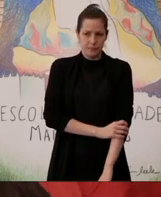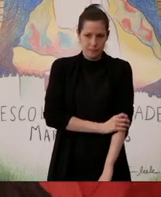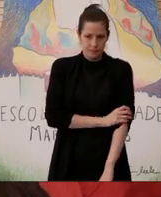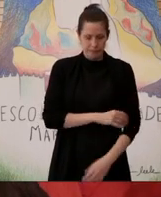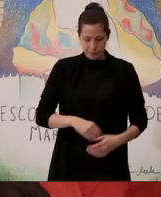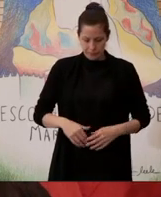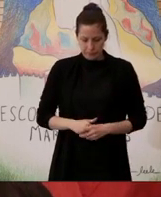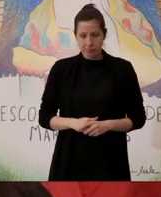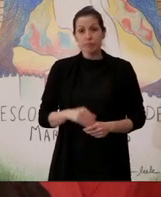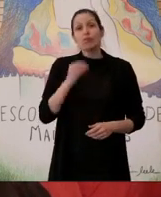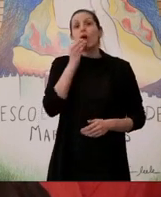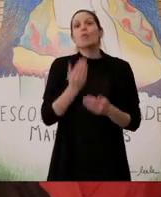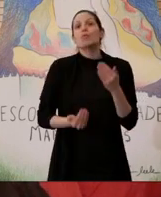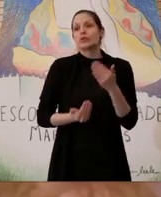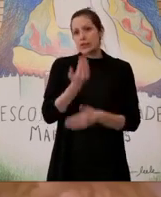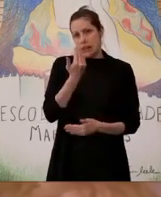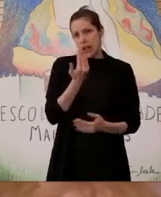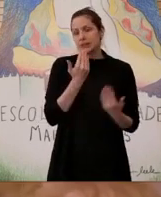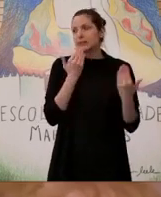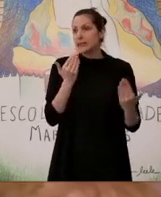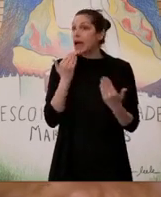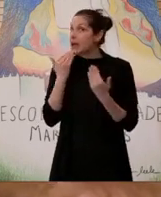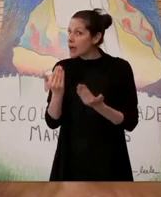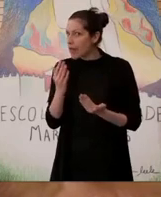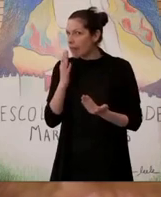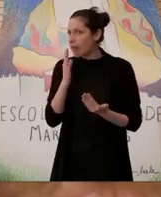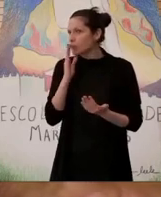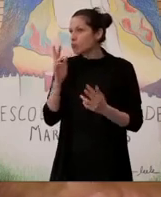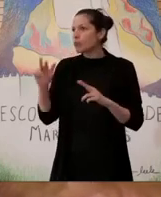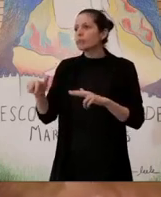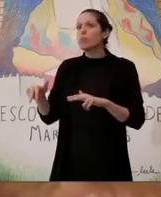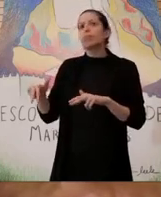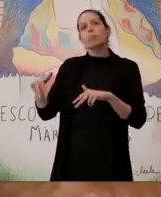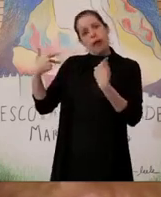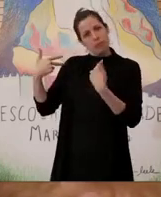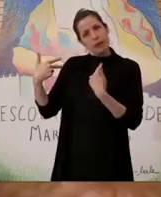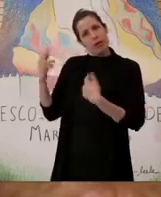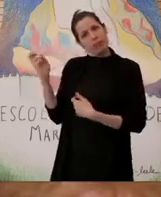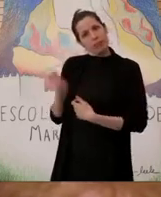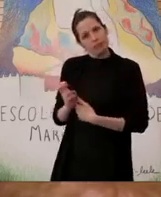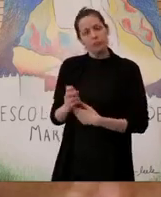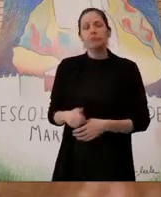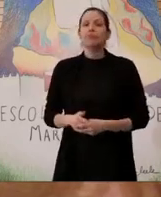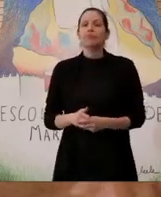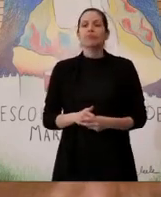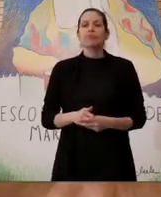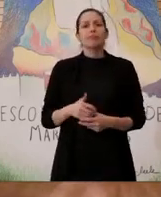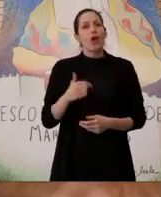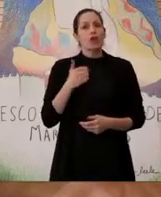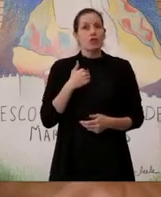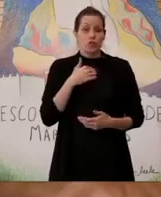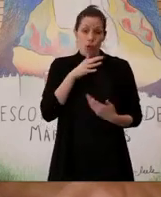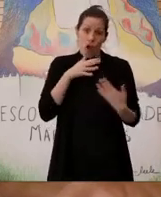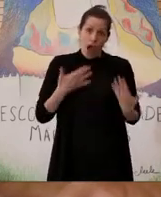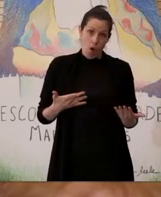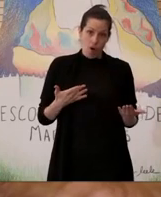bueno dos días Muchas gracias por permitirme estar aquí eu que ya ahora estoy en otras